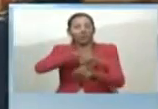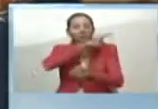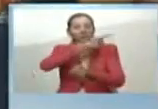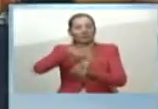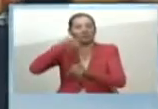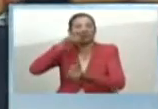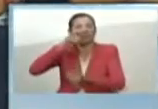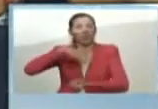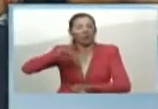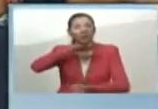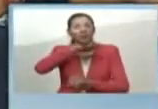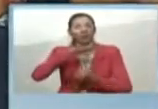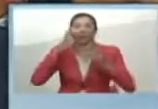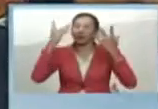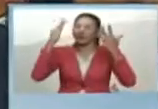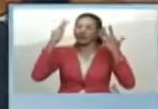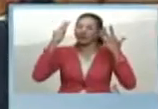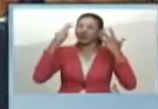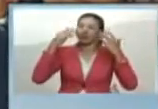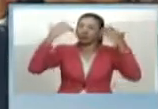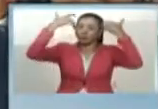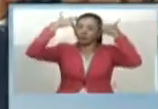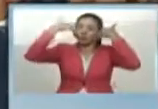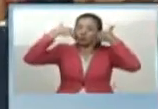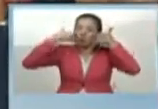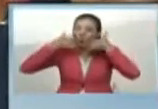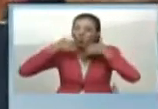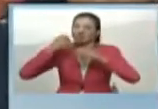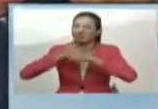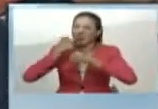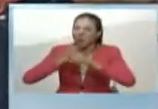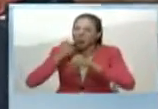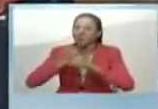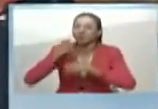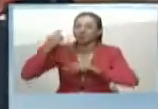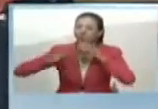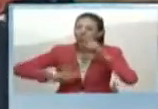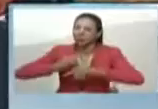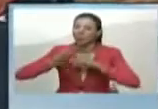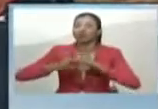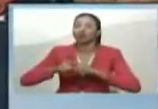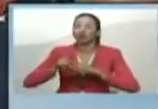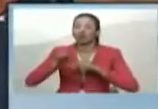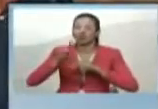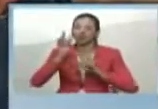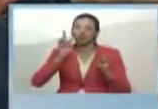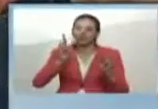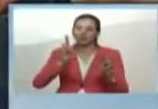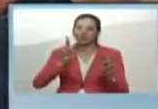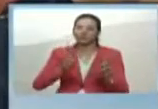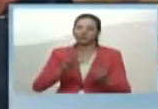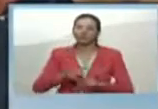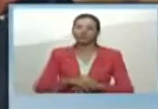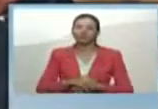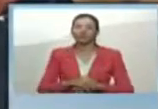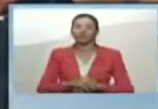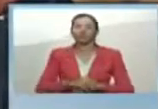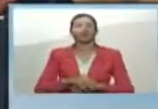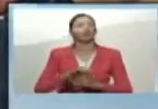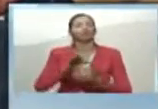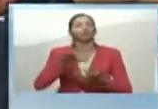pueblo con sus manos, con su sudor, con sus trabajos, en medio de muchas circunstancias producto de una